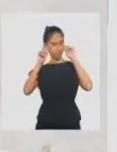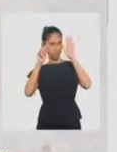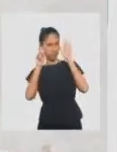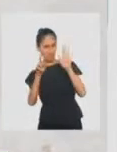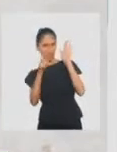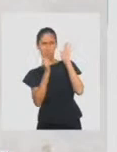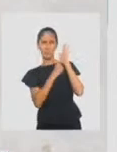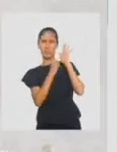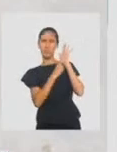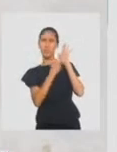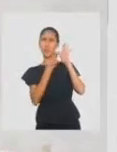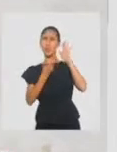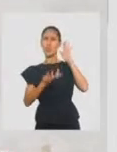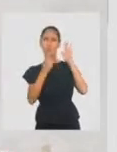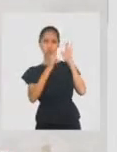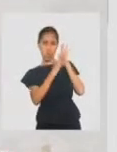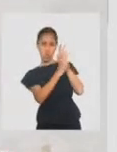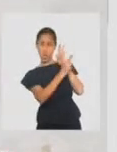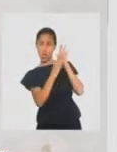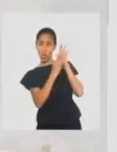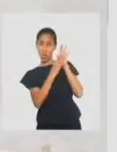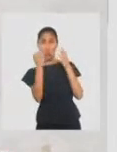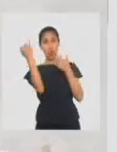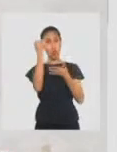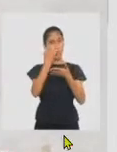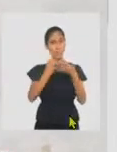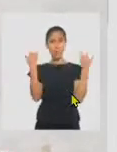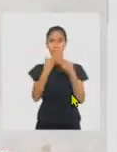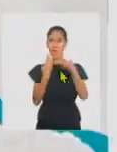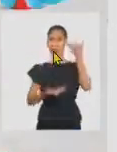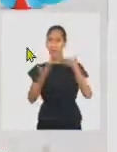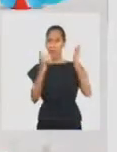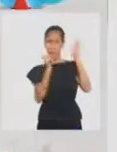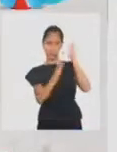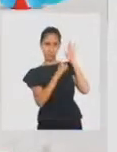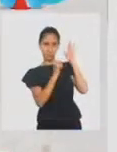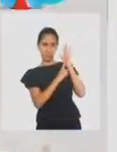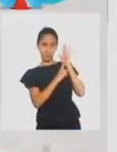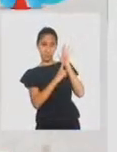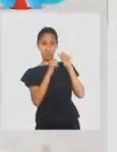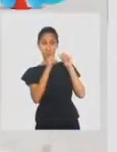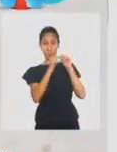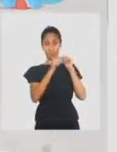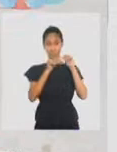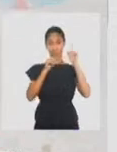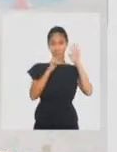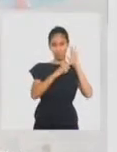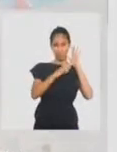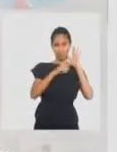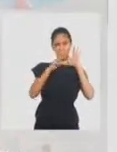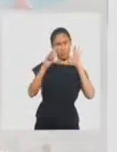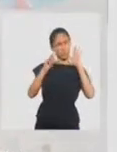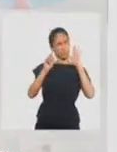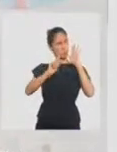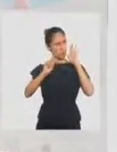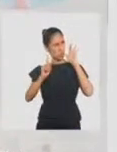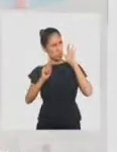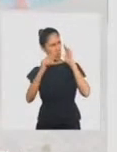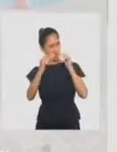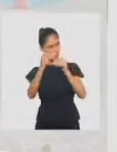and 7. Which phrases represent those pictures? In picture G is